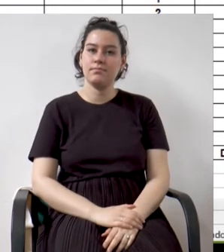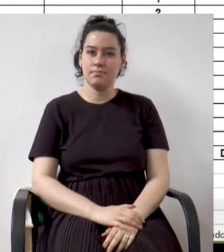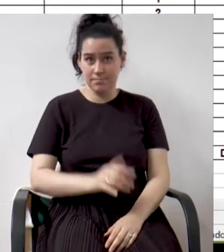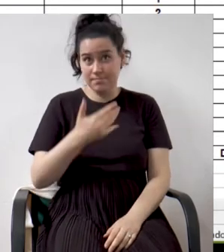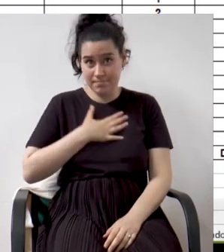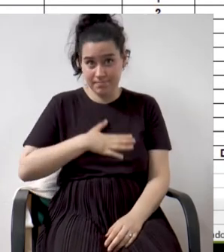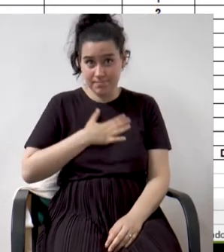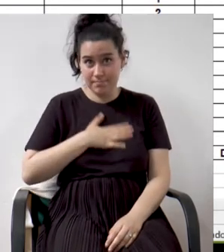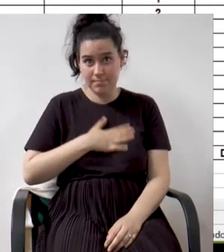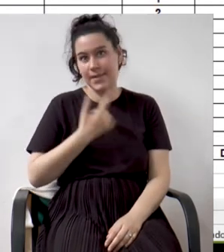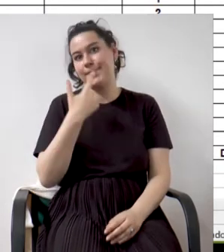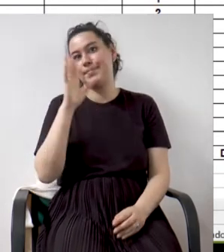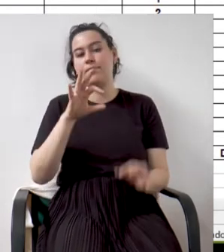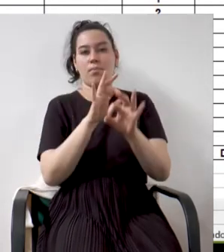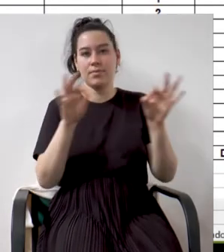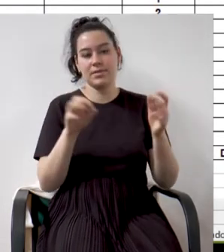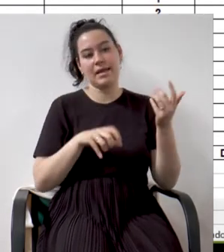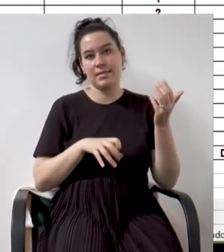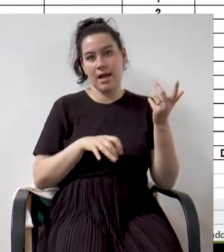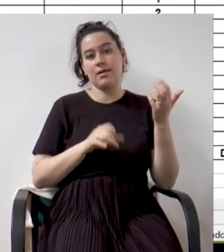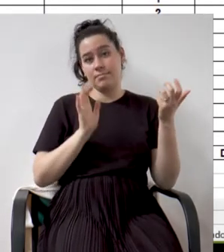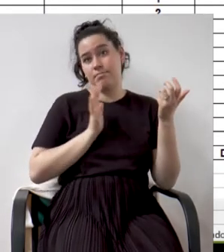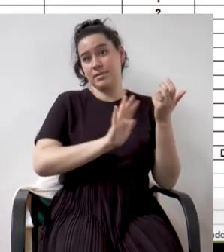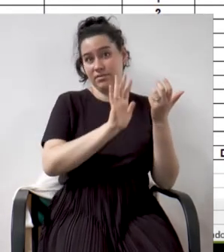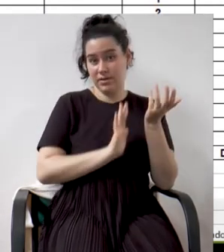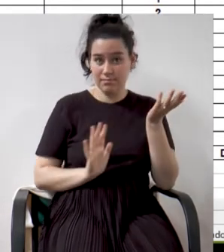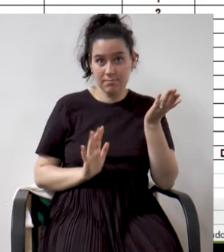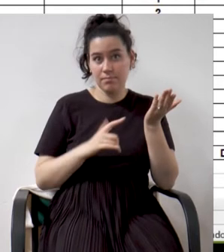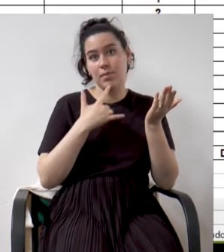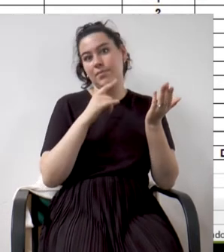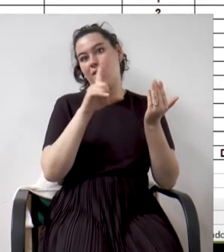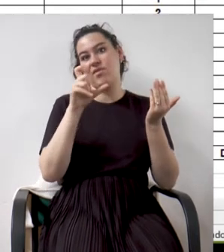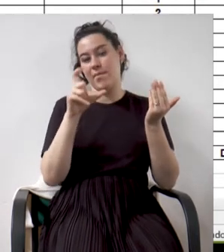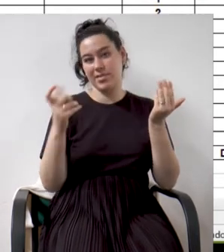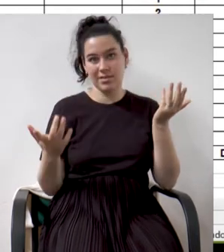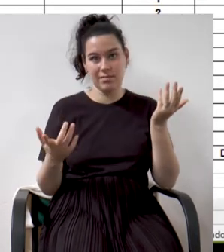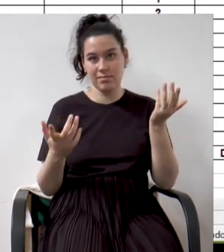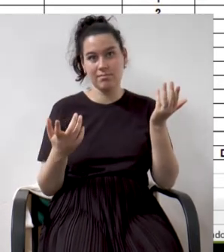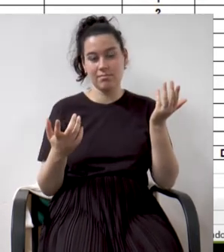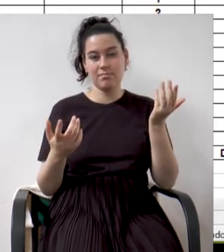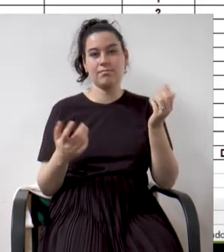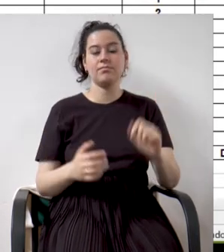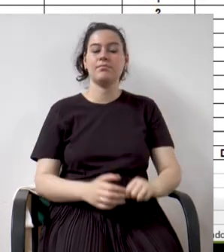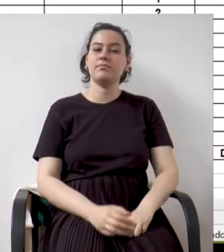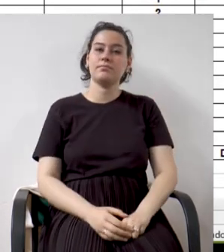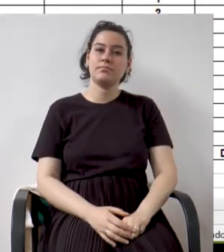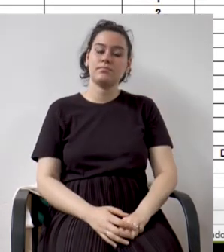¿Estamos de acuerdo? Si yo hablo de música, guitarra es específica a guitarra. Obviamente no la va a tener medicina. Bien.